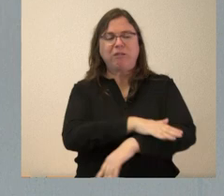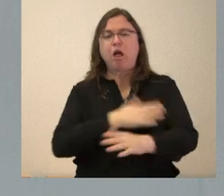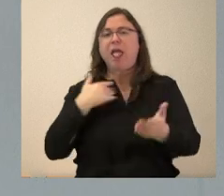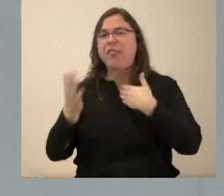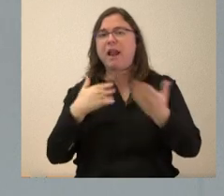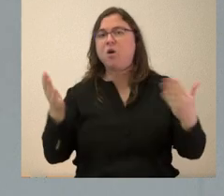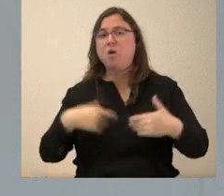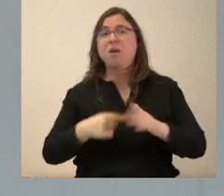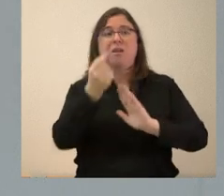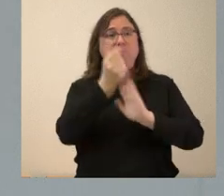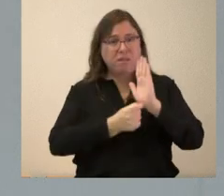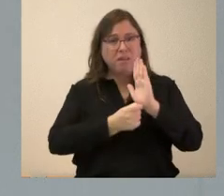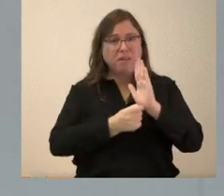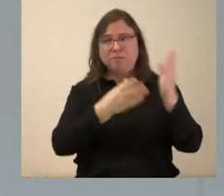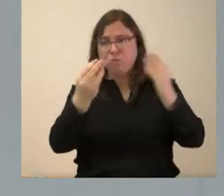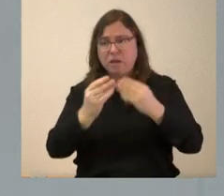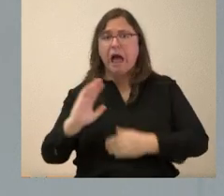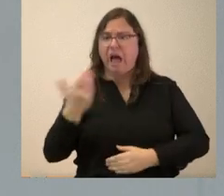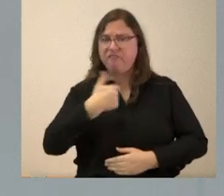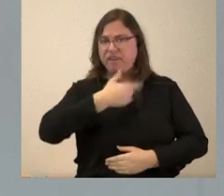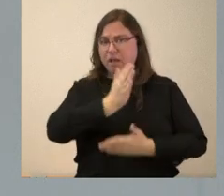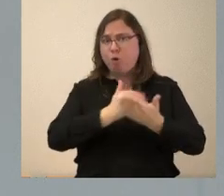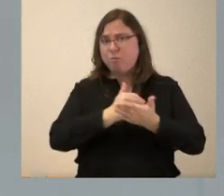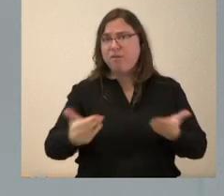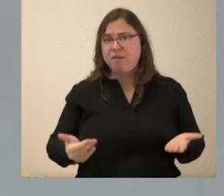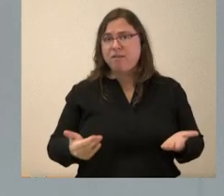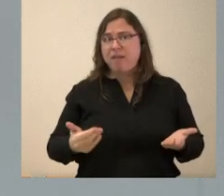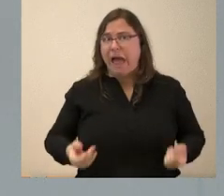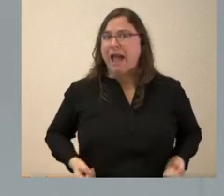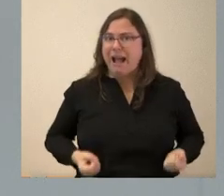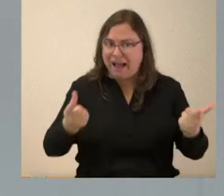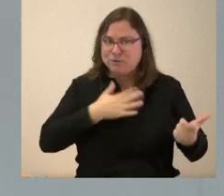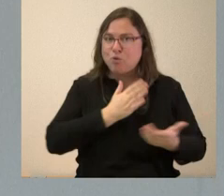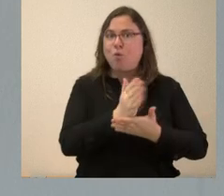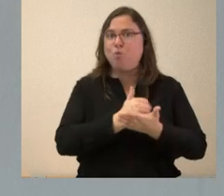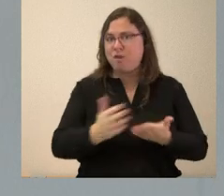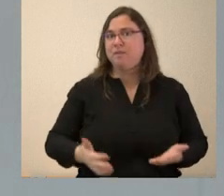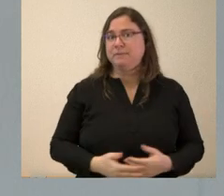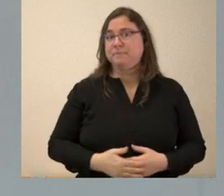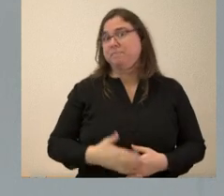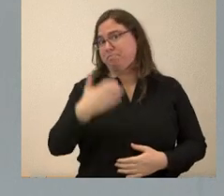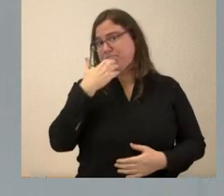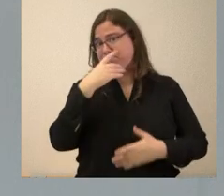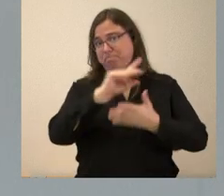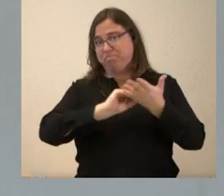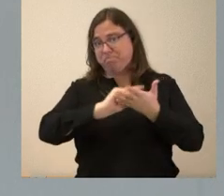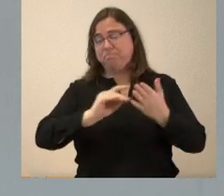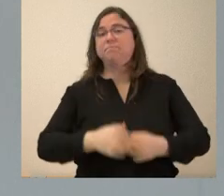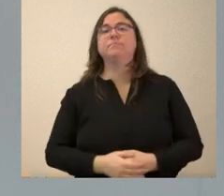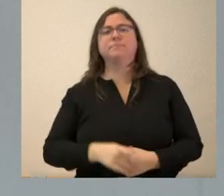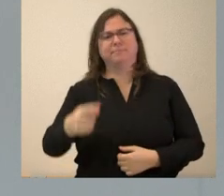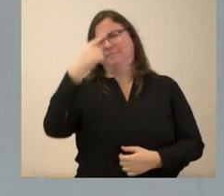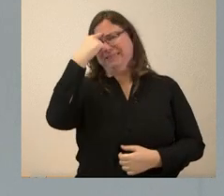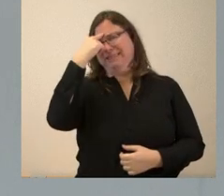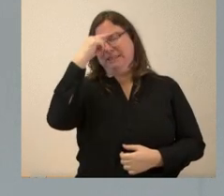implican de lleno a las comunidades autónomas y tiene un coste para las comunidades autónomas les voy a dar algún dato ustedes